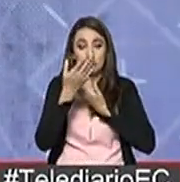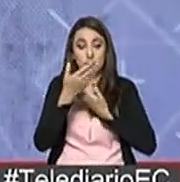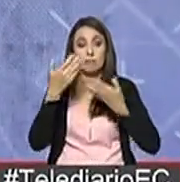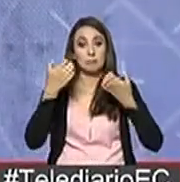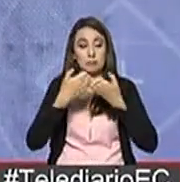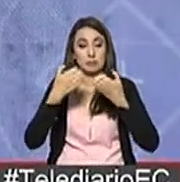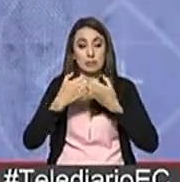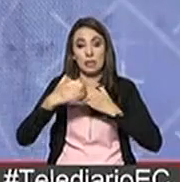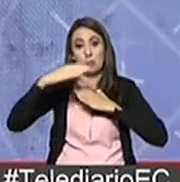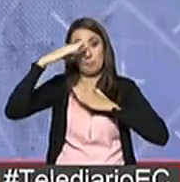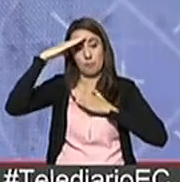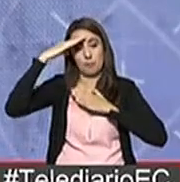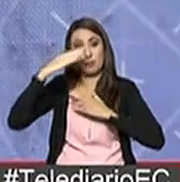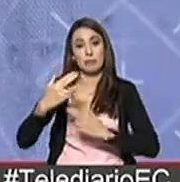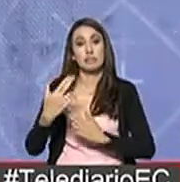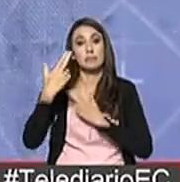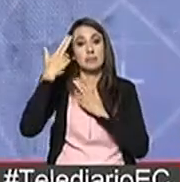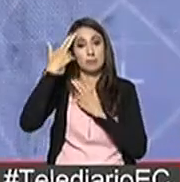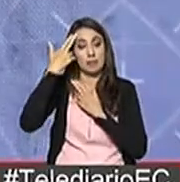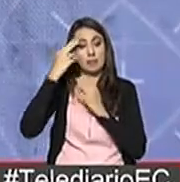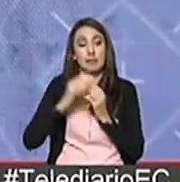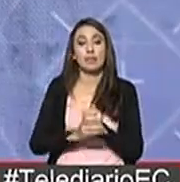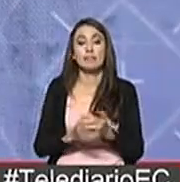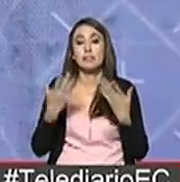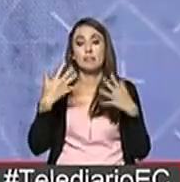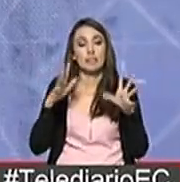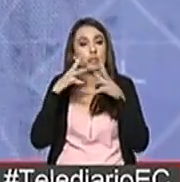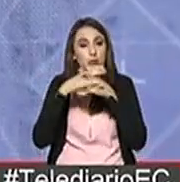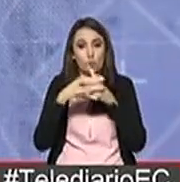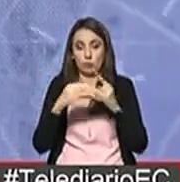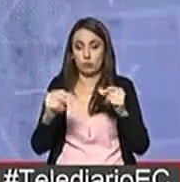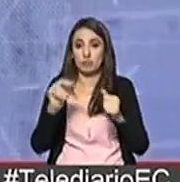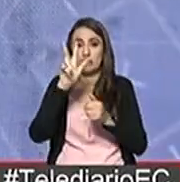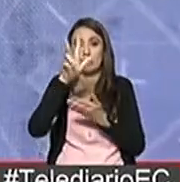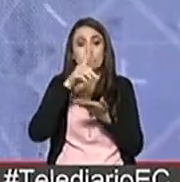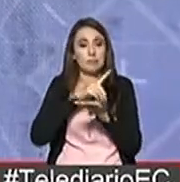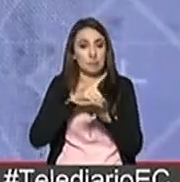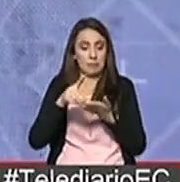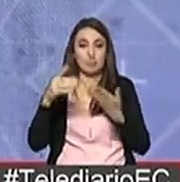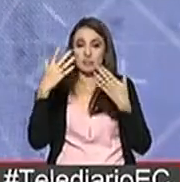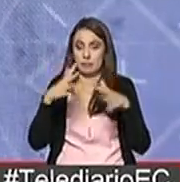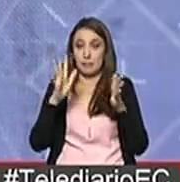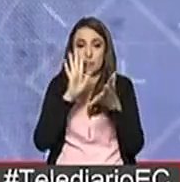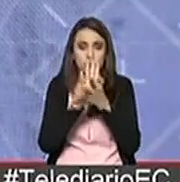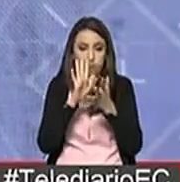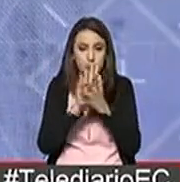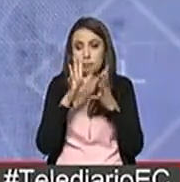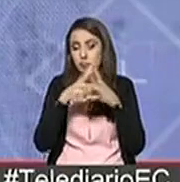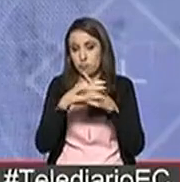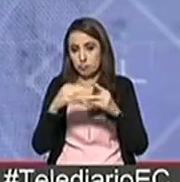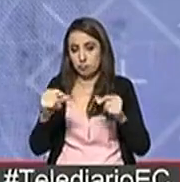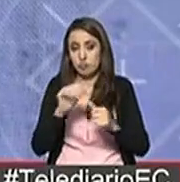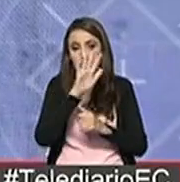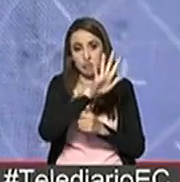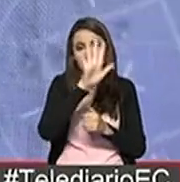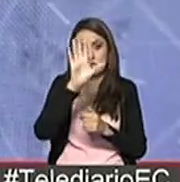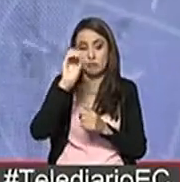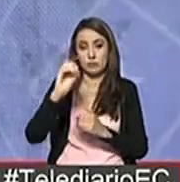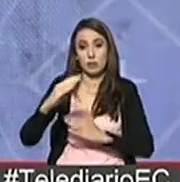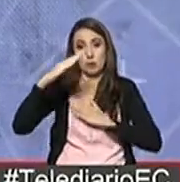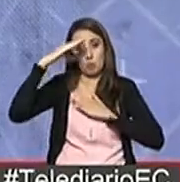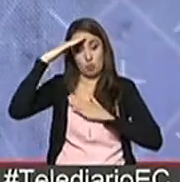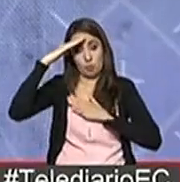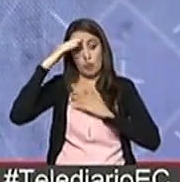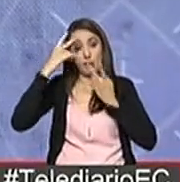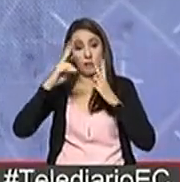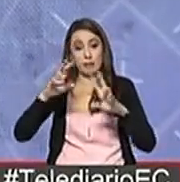se recuperan de sus heridas a 3 semanas de concluidas las manifestaciones. Alrededor de 550 miembros de la policía y de la